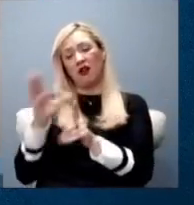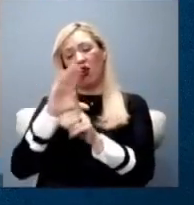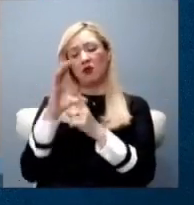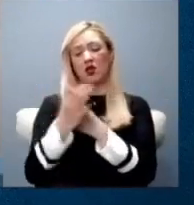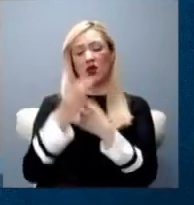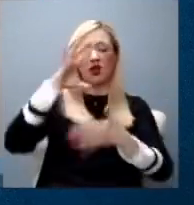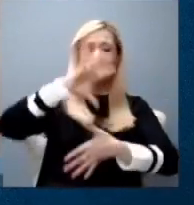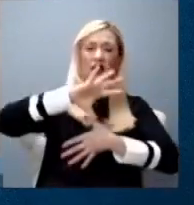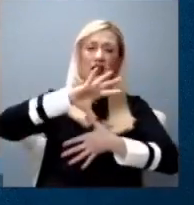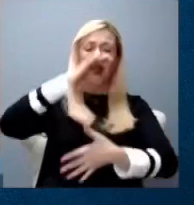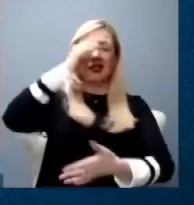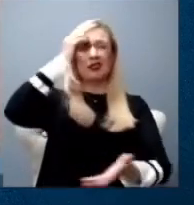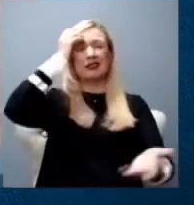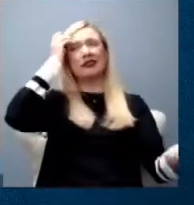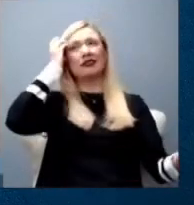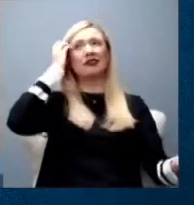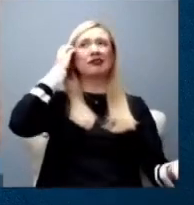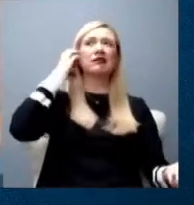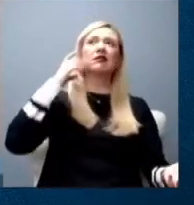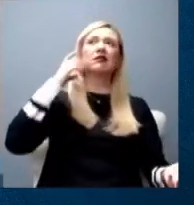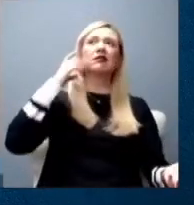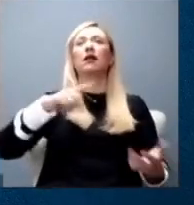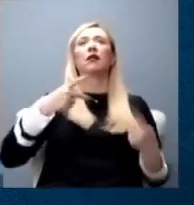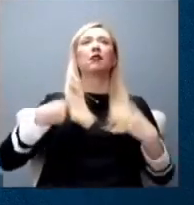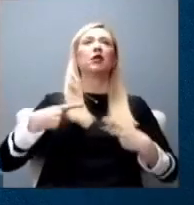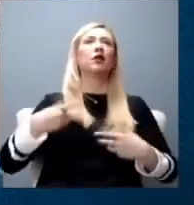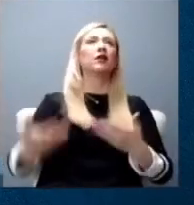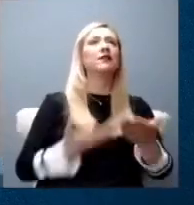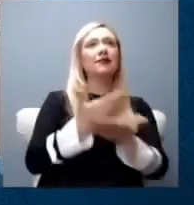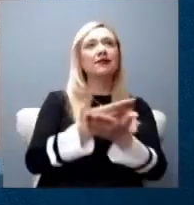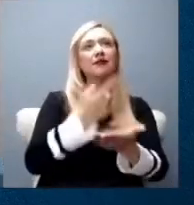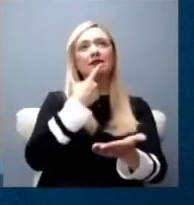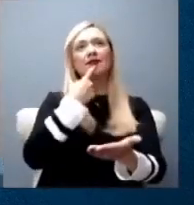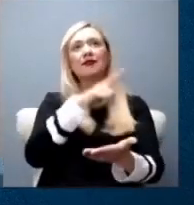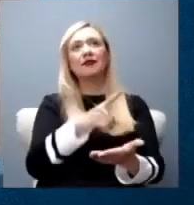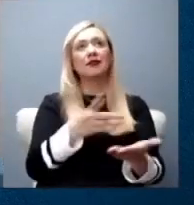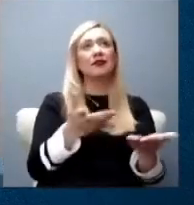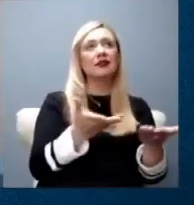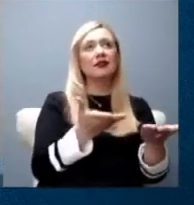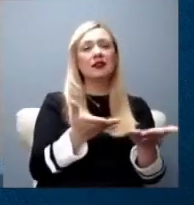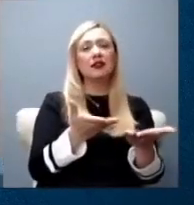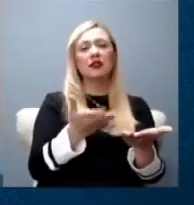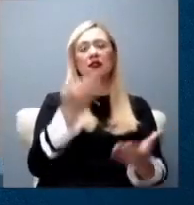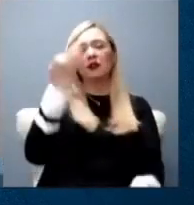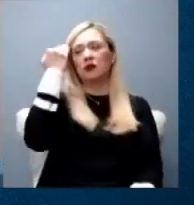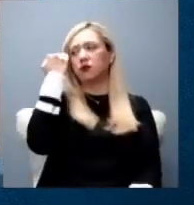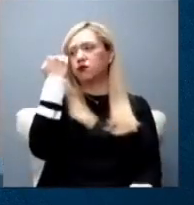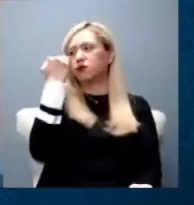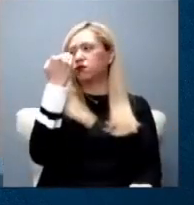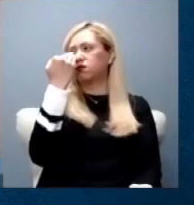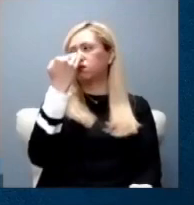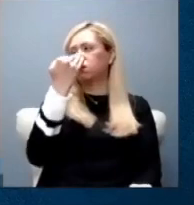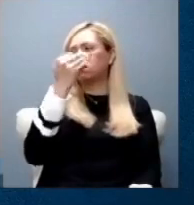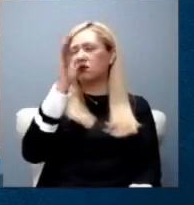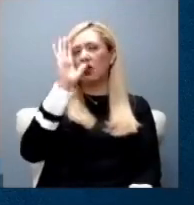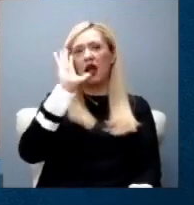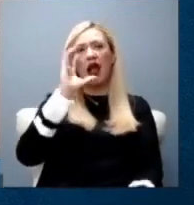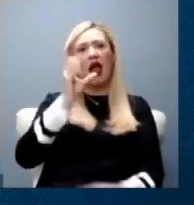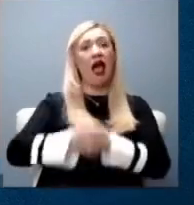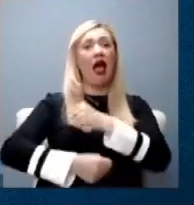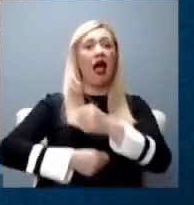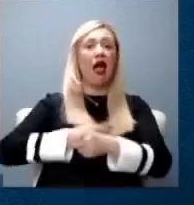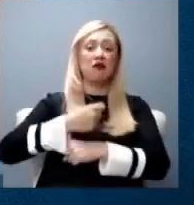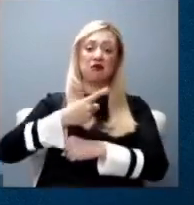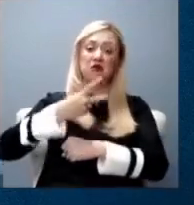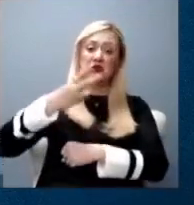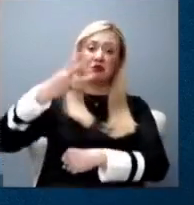que algunos de estos casos que se presentan en el marco del sistema de peticiones individuales, tarden, como lo decía hace un ratito, años. Y ese,